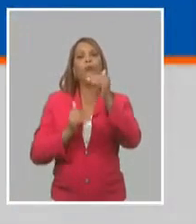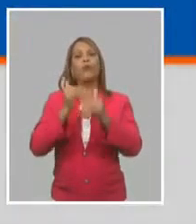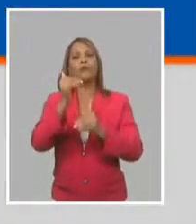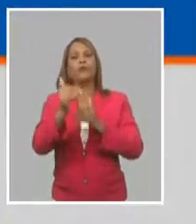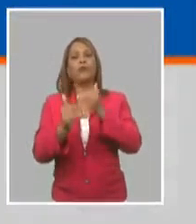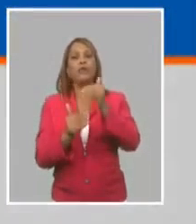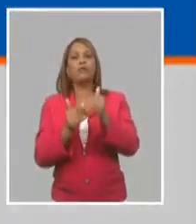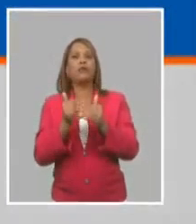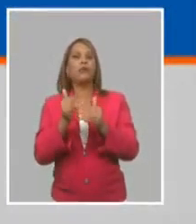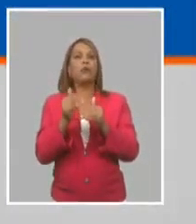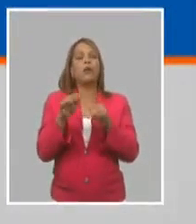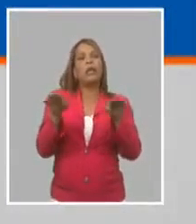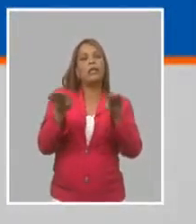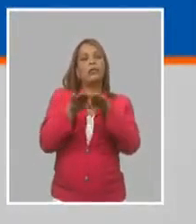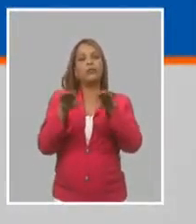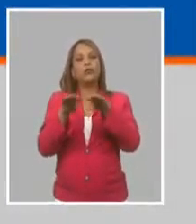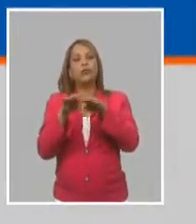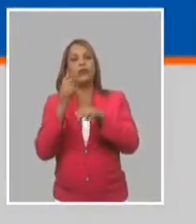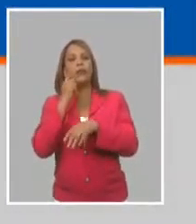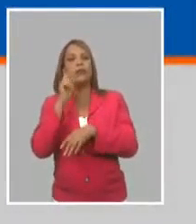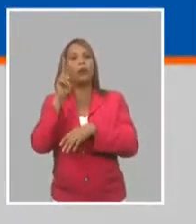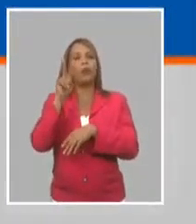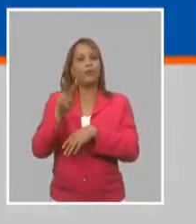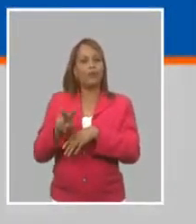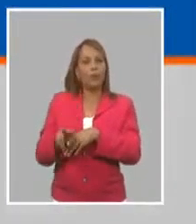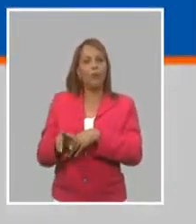proceso de un nivel de devaluación